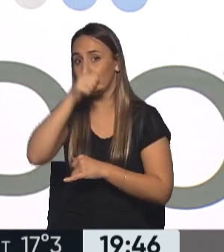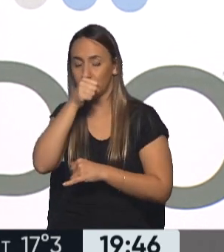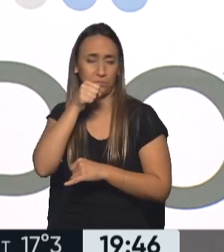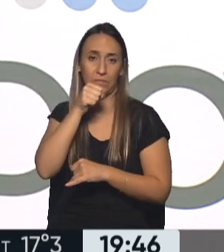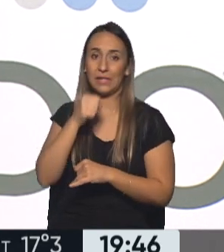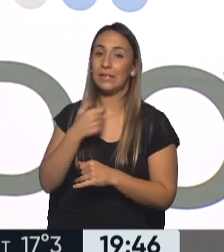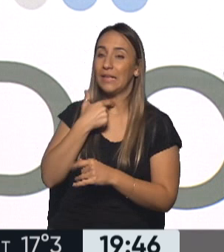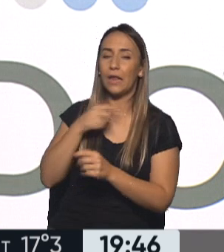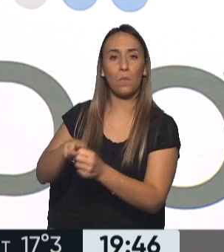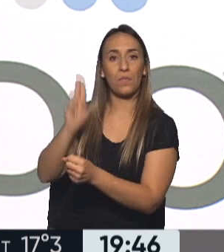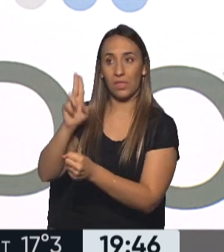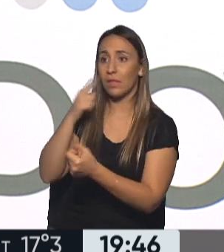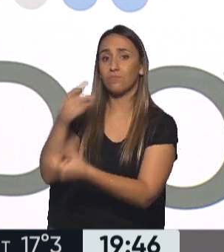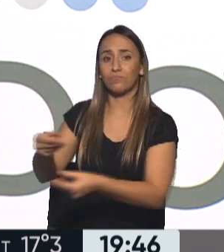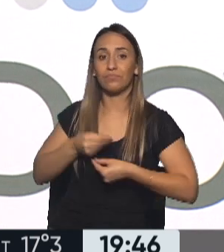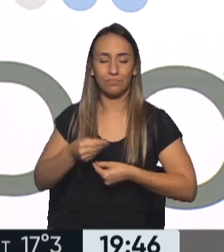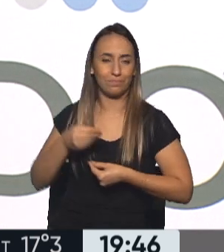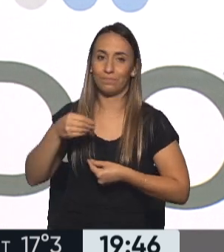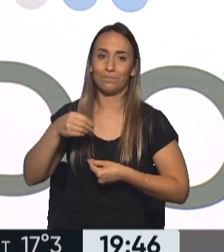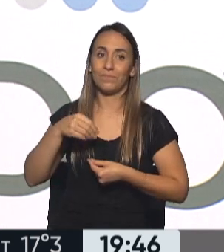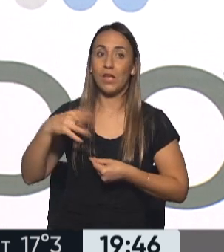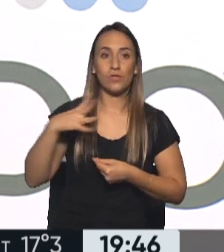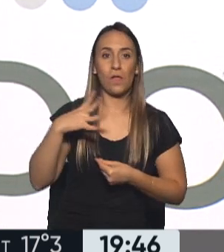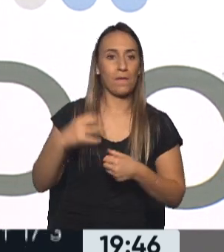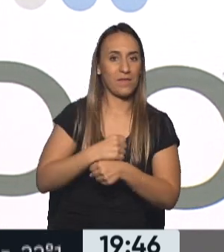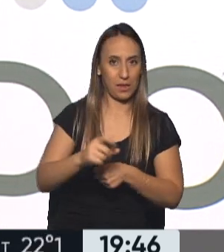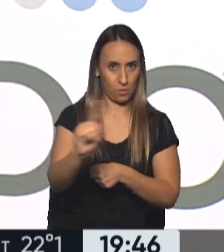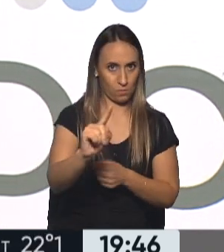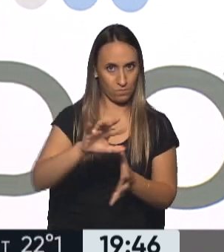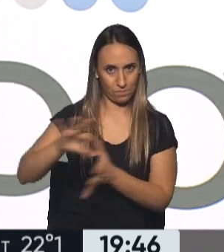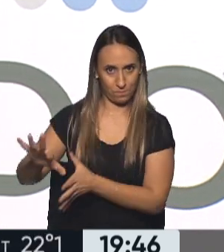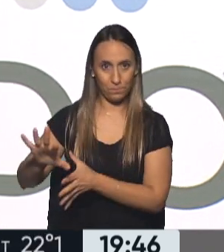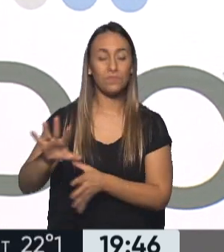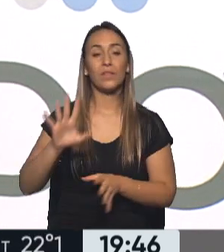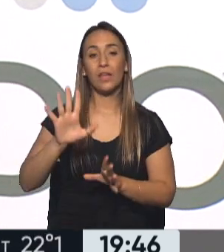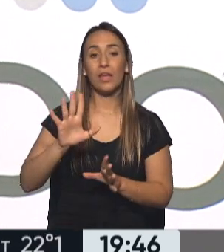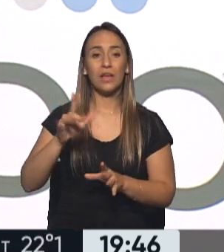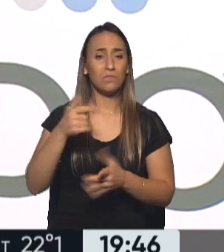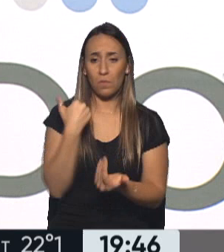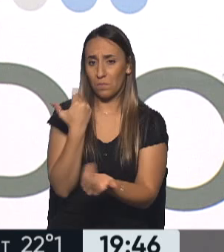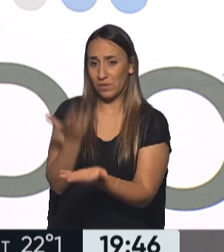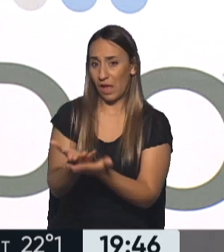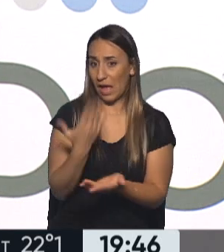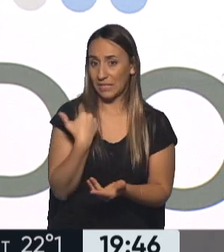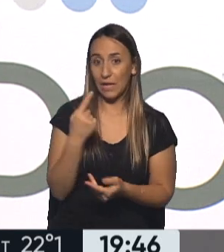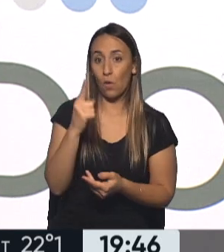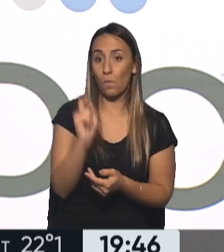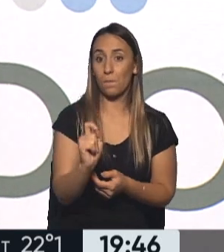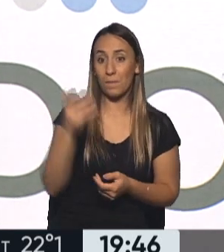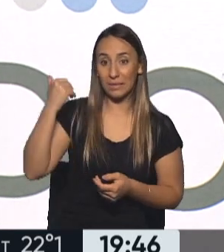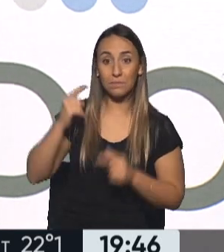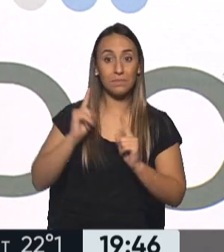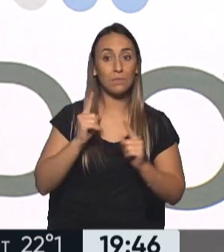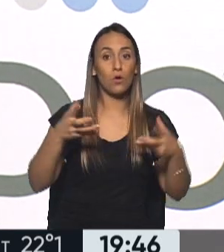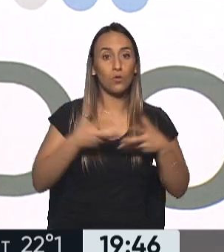no será tratado en el recinto. Esta iniciativa fue presentada hace aproximadamente un mes por